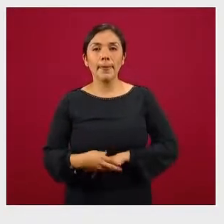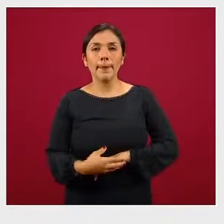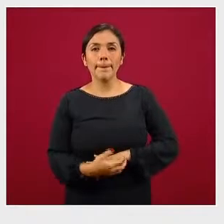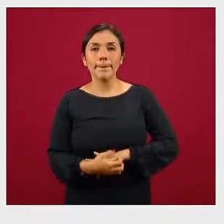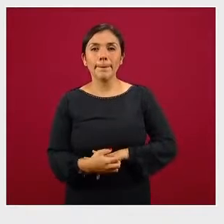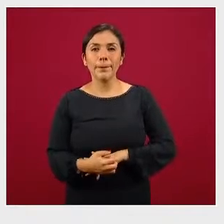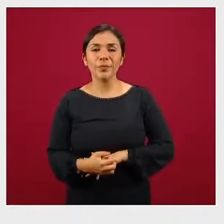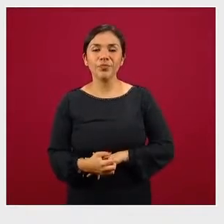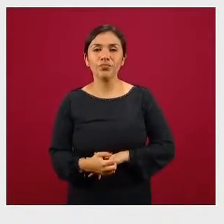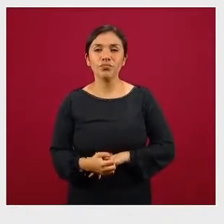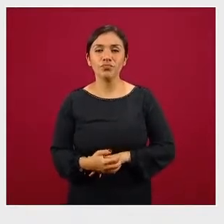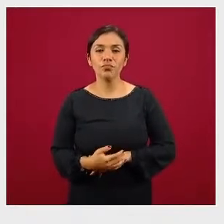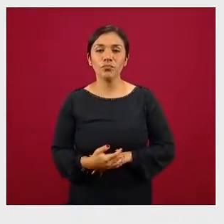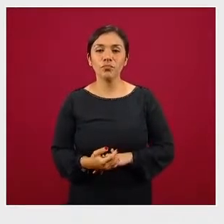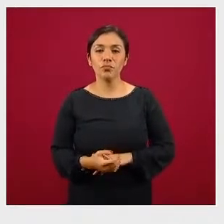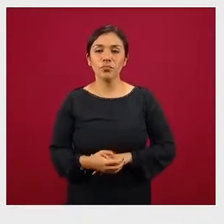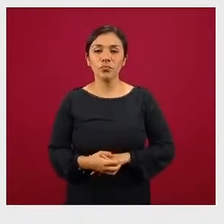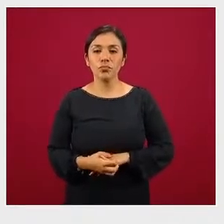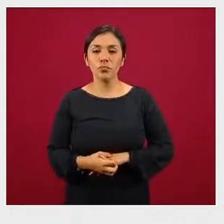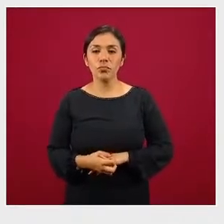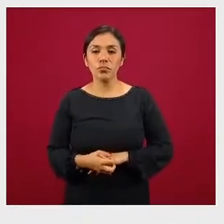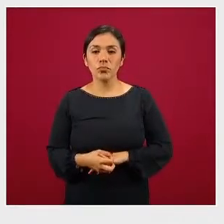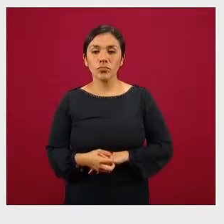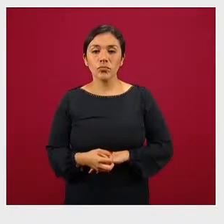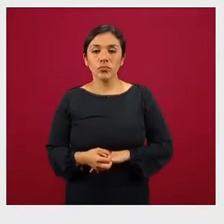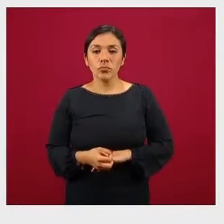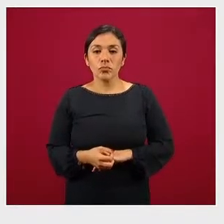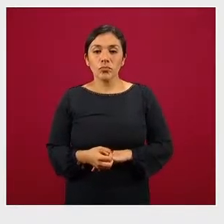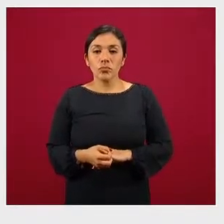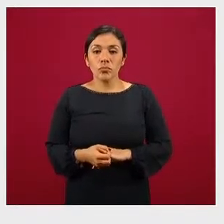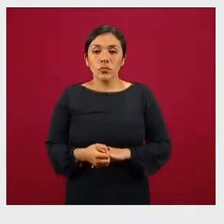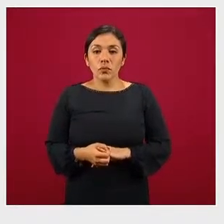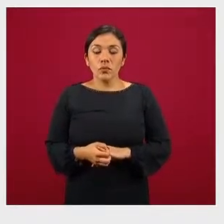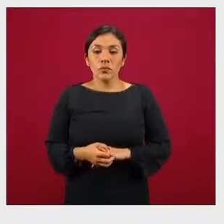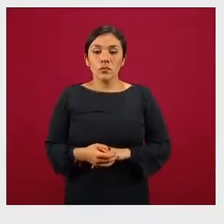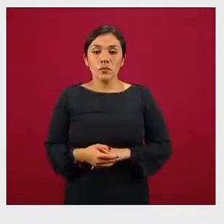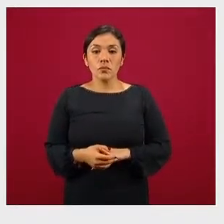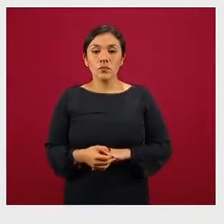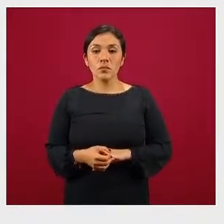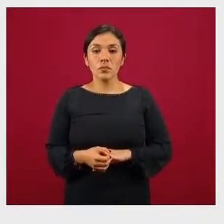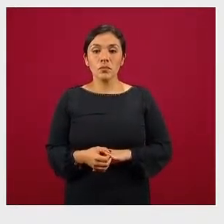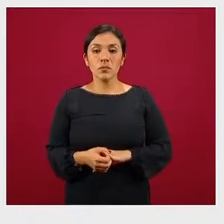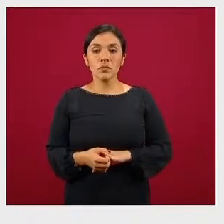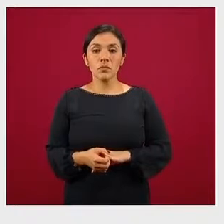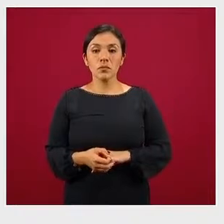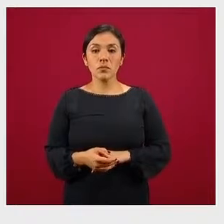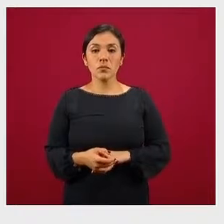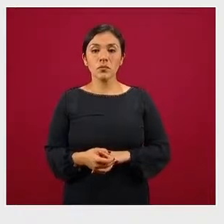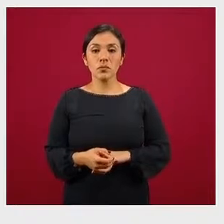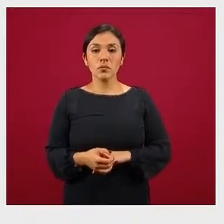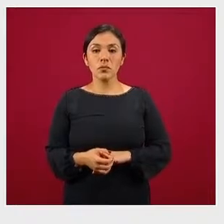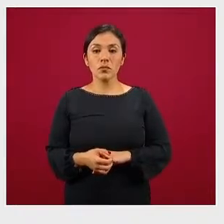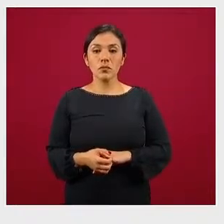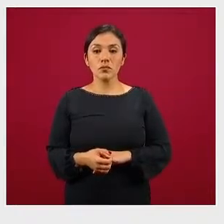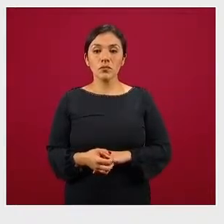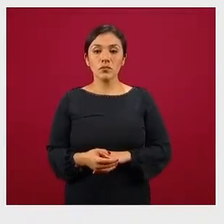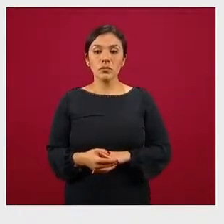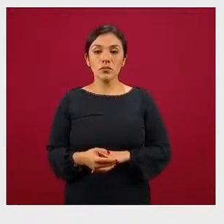semana 14, 15, 16, 17,